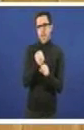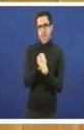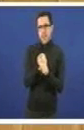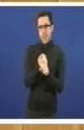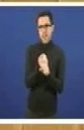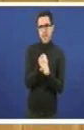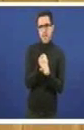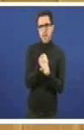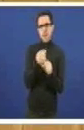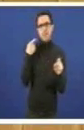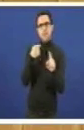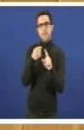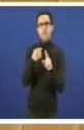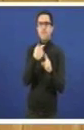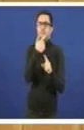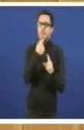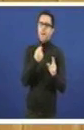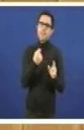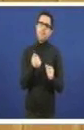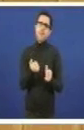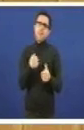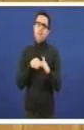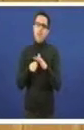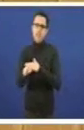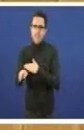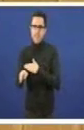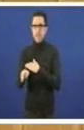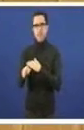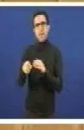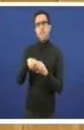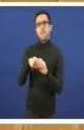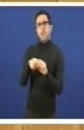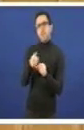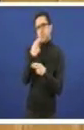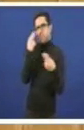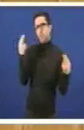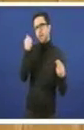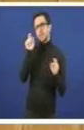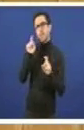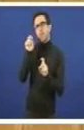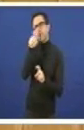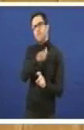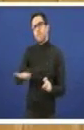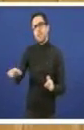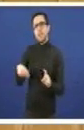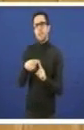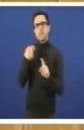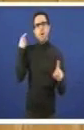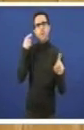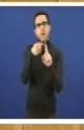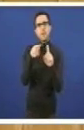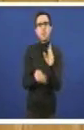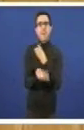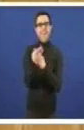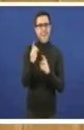facilitandolle nese xeito o acceso a prazas de educación infantil públicas e con o objetivo, como decía ela, de crear nesta